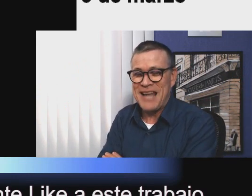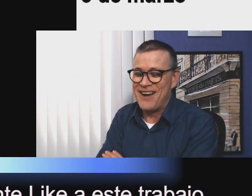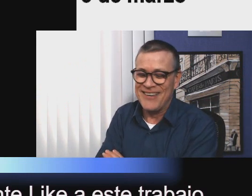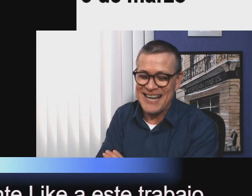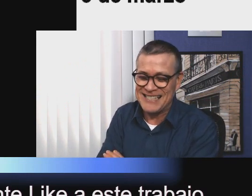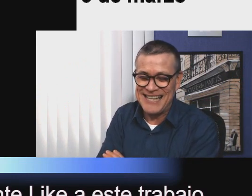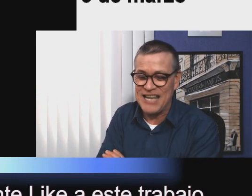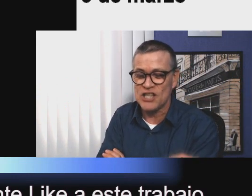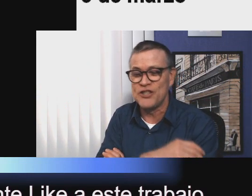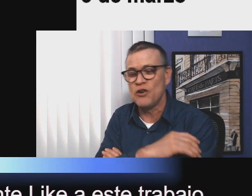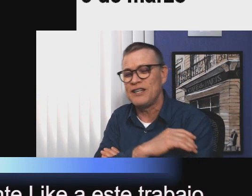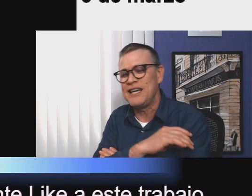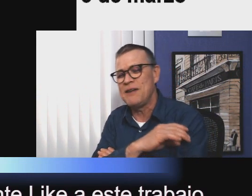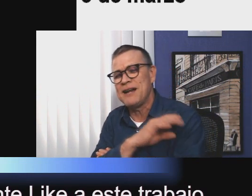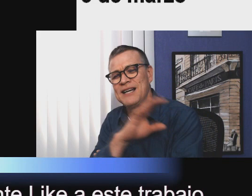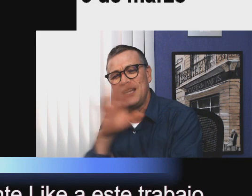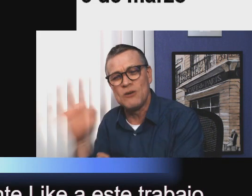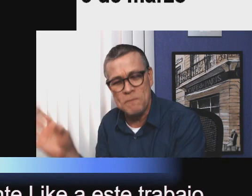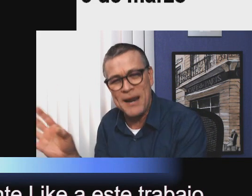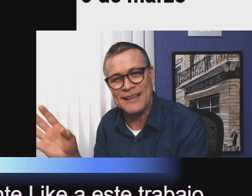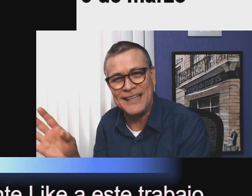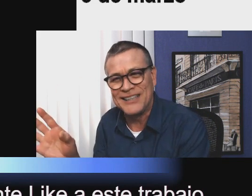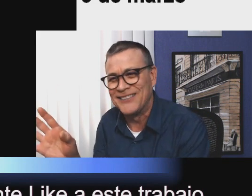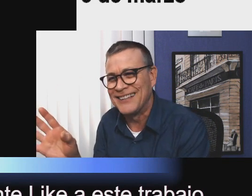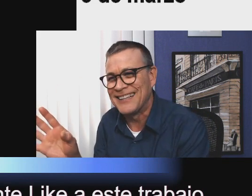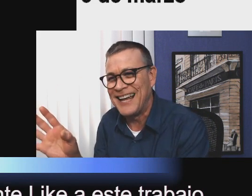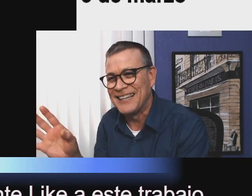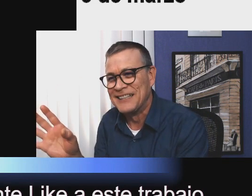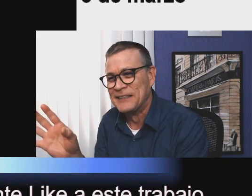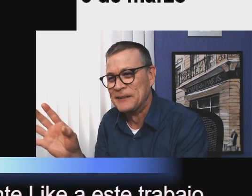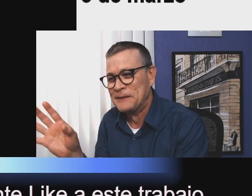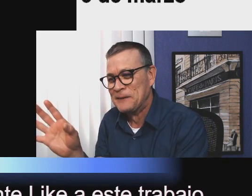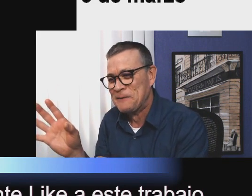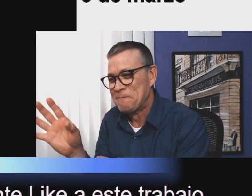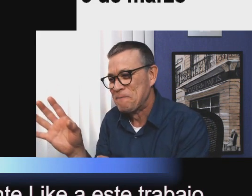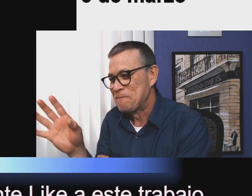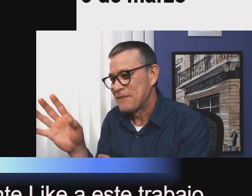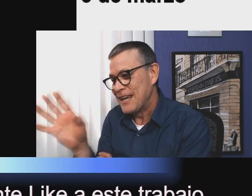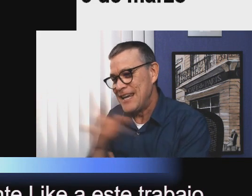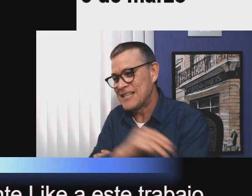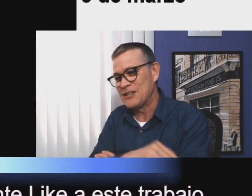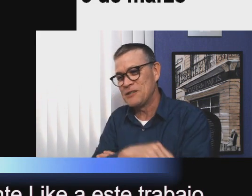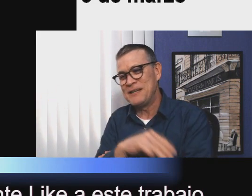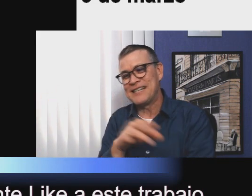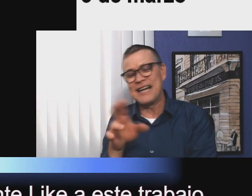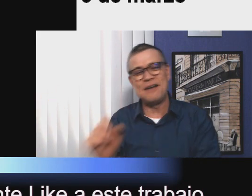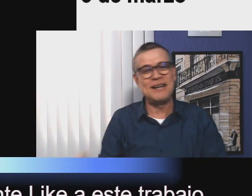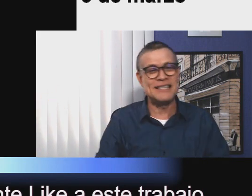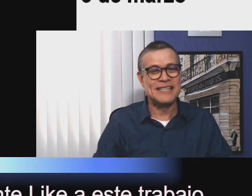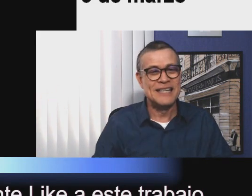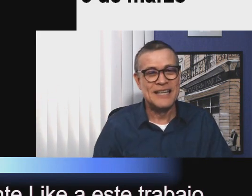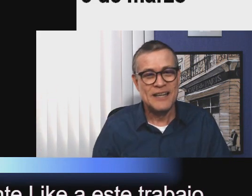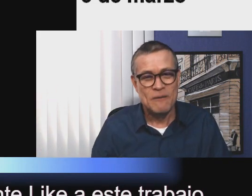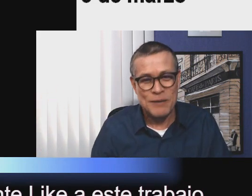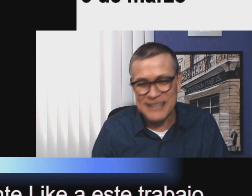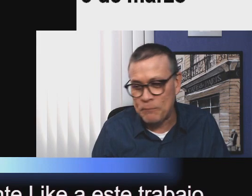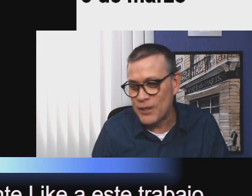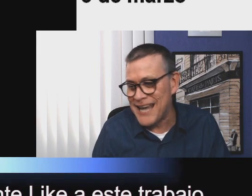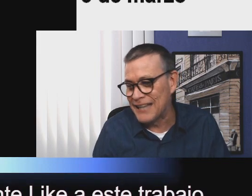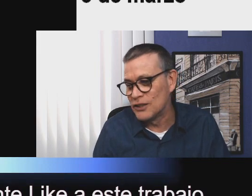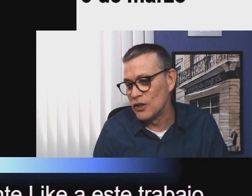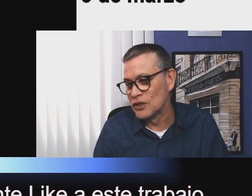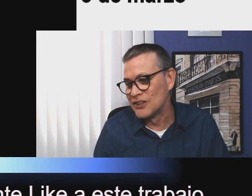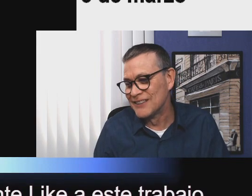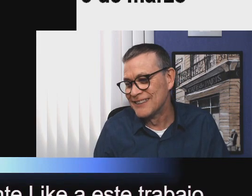ahora si ellos no quiebran ningún platito de verdad y estos miserables pues